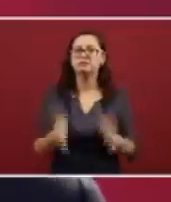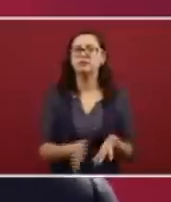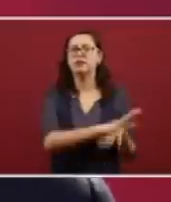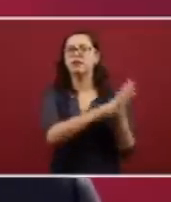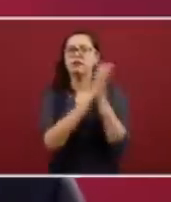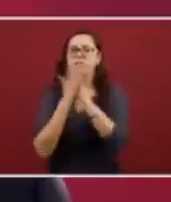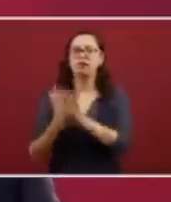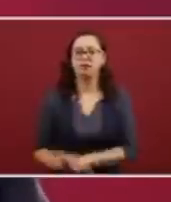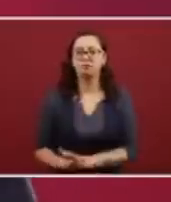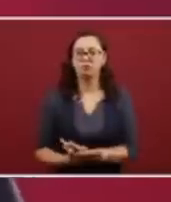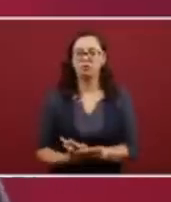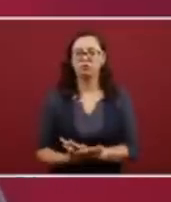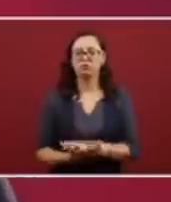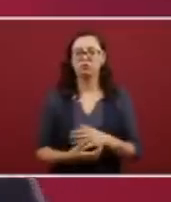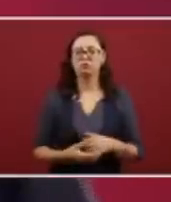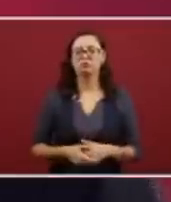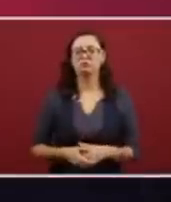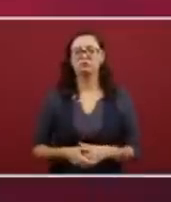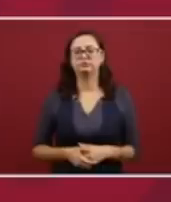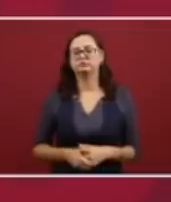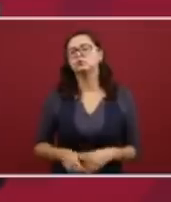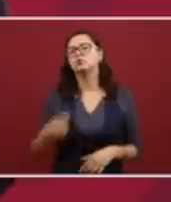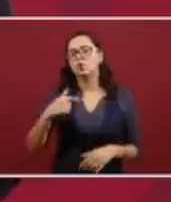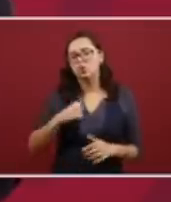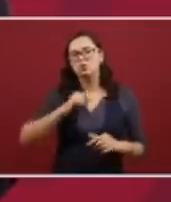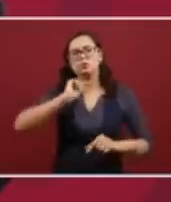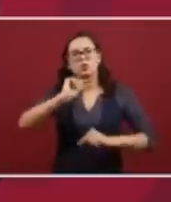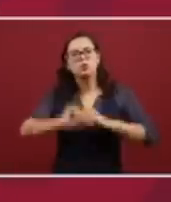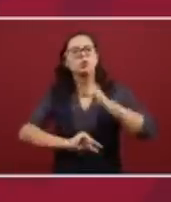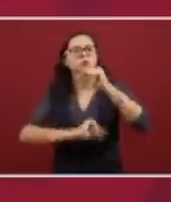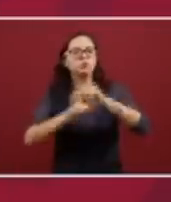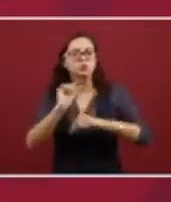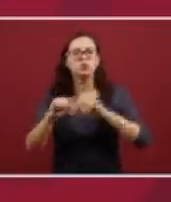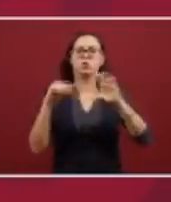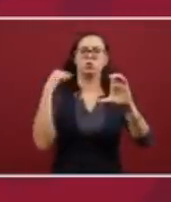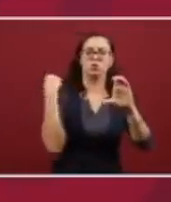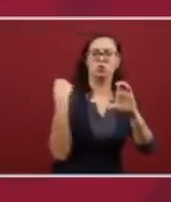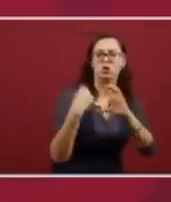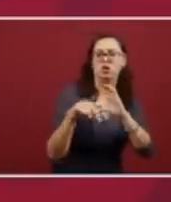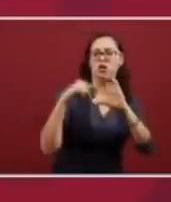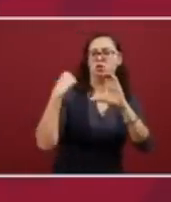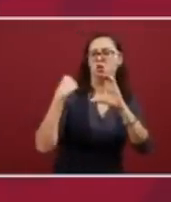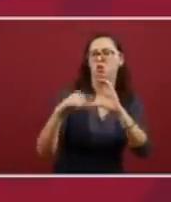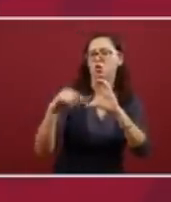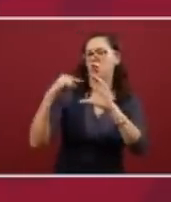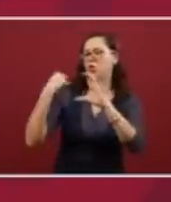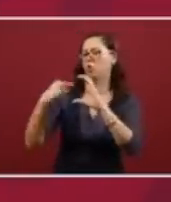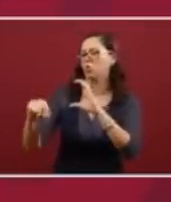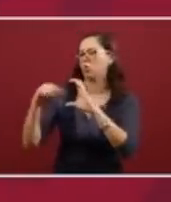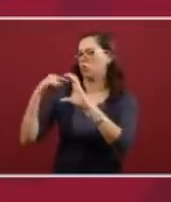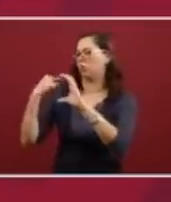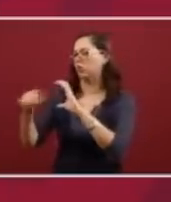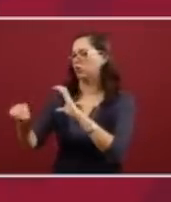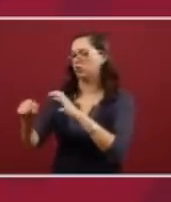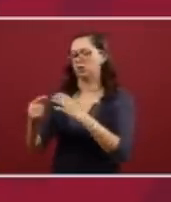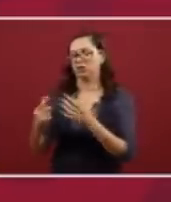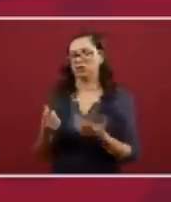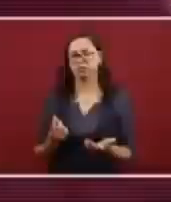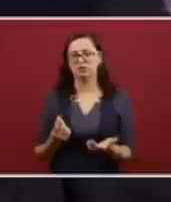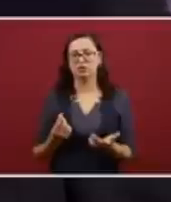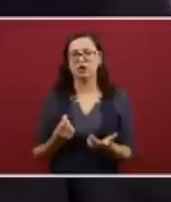estoy enviando avisos por correo electrónico de este